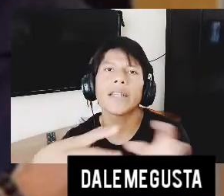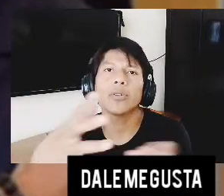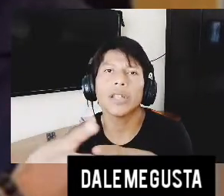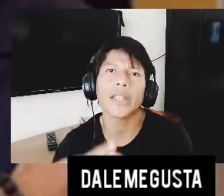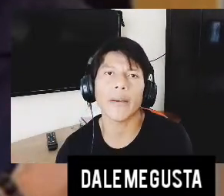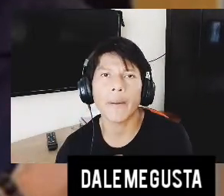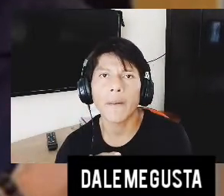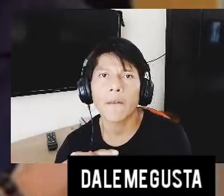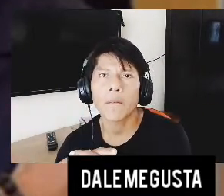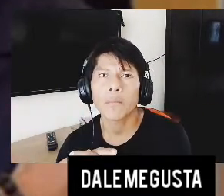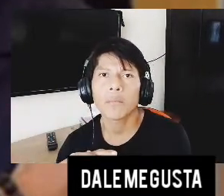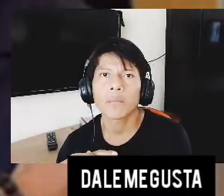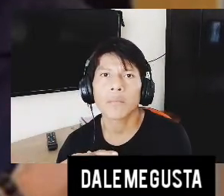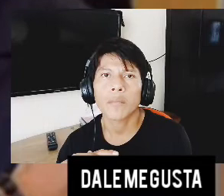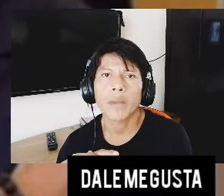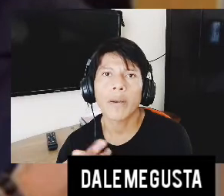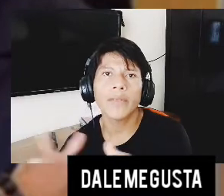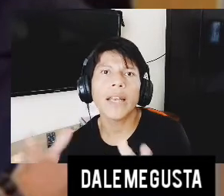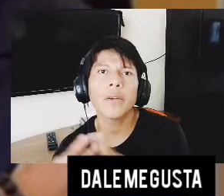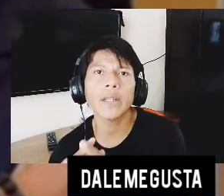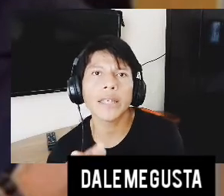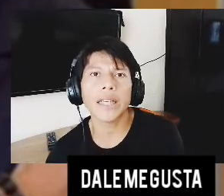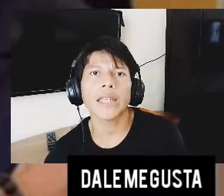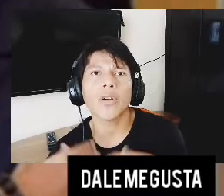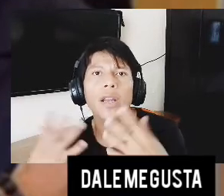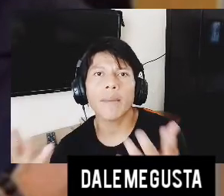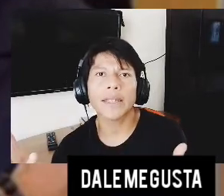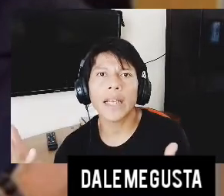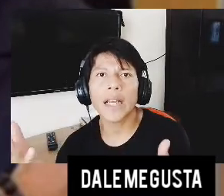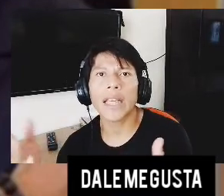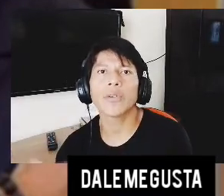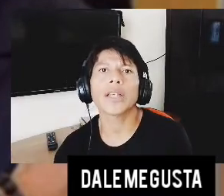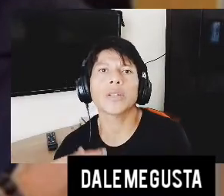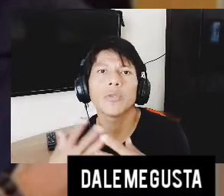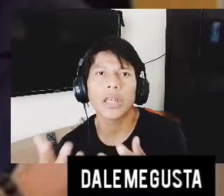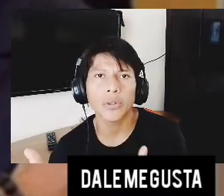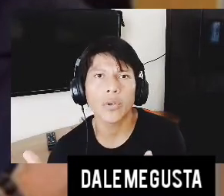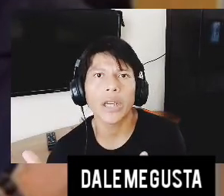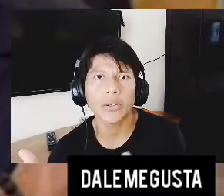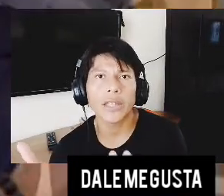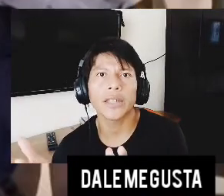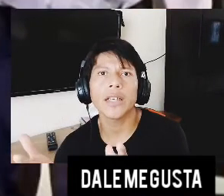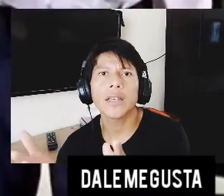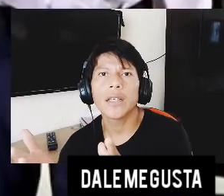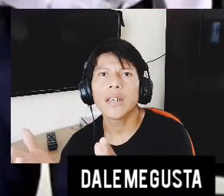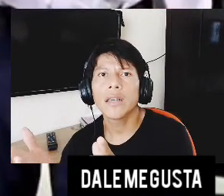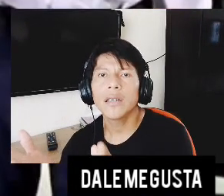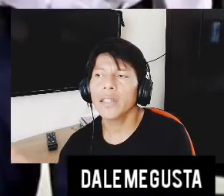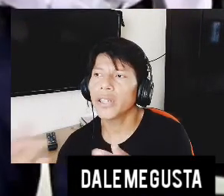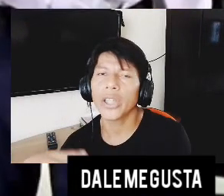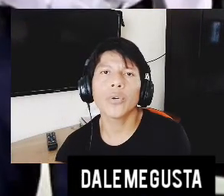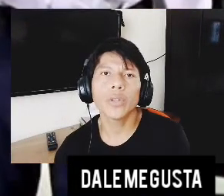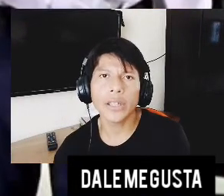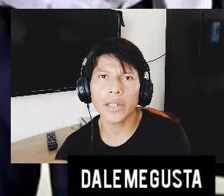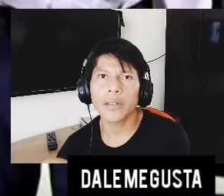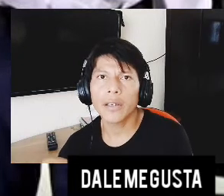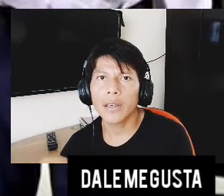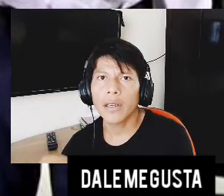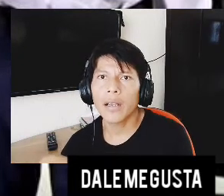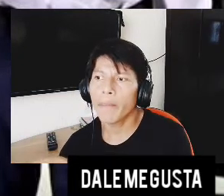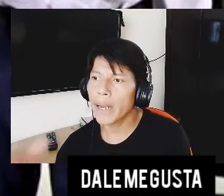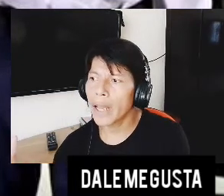PRD. Entre ellos se tiraban. Pero al final de cuentas se quitaron la máscara, que era una simulación lo que ellos hacían, y decidieron